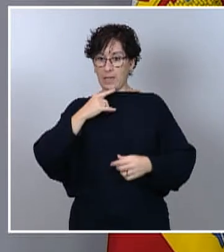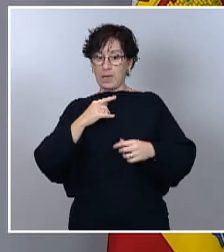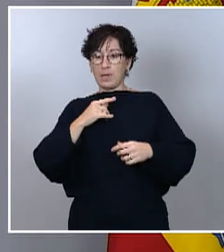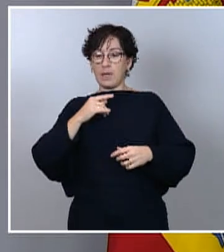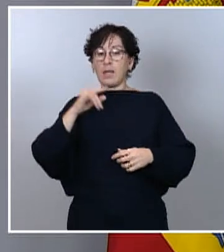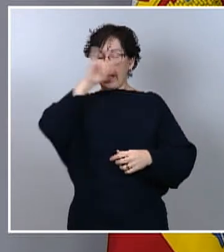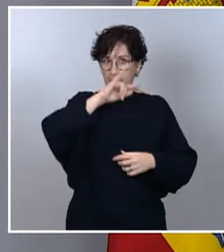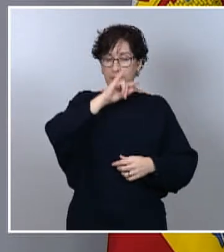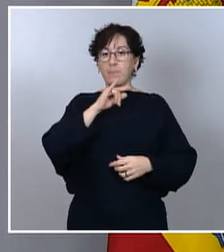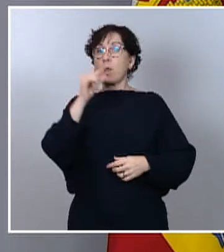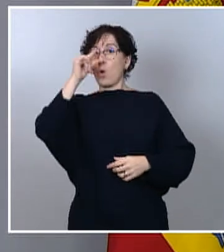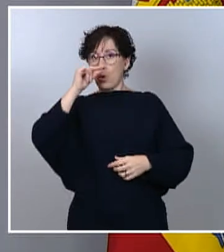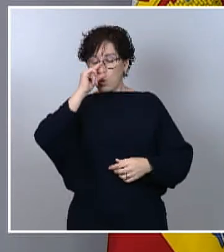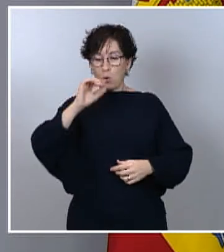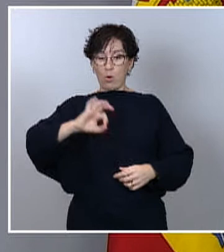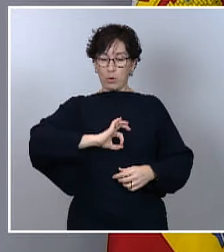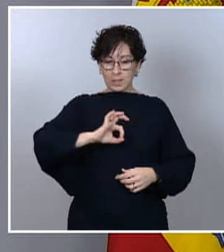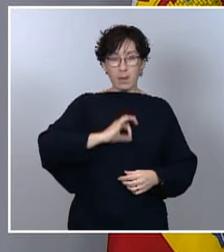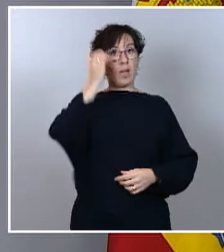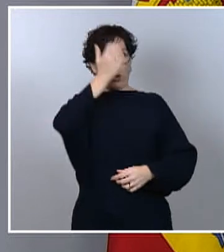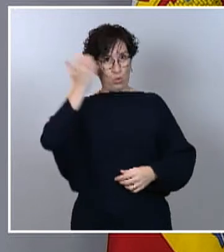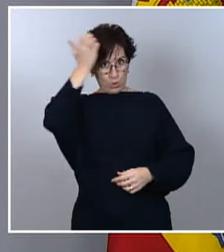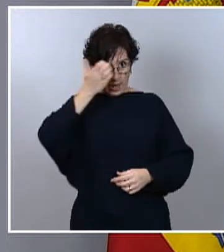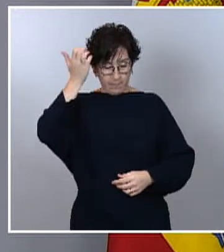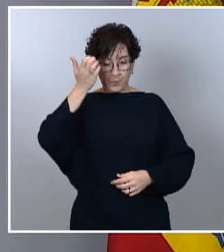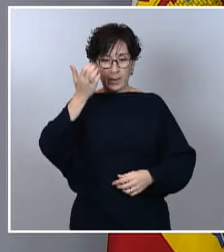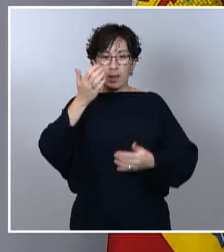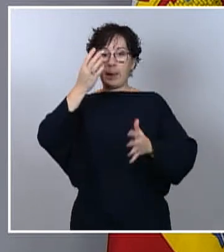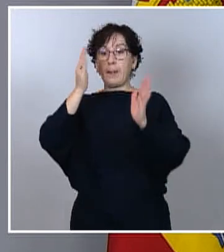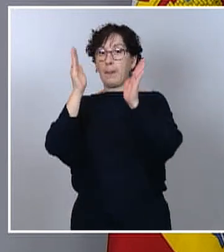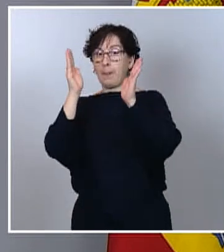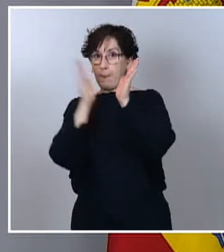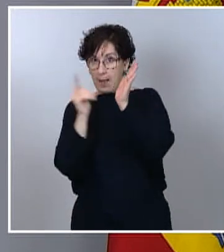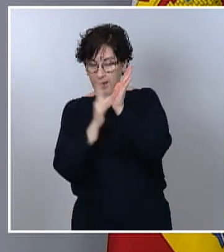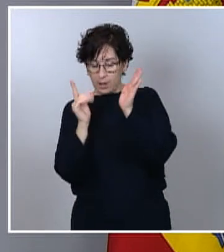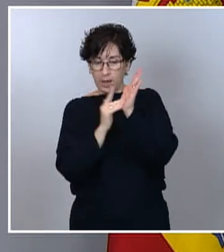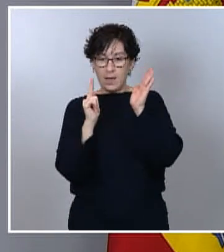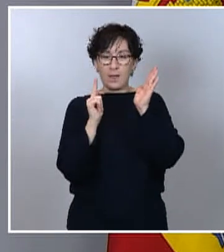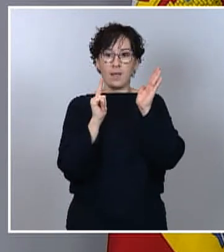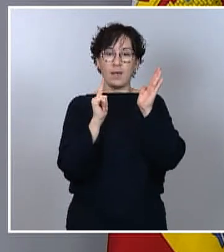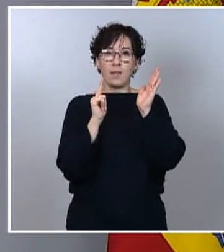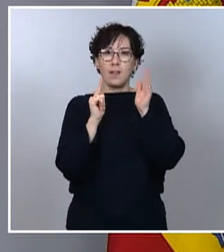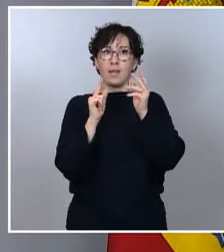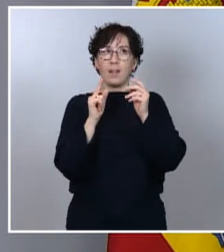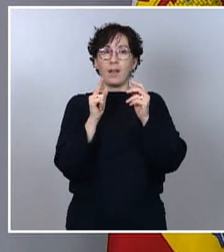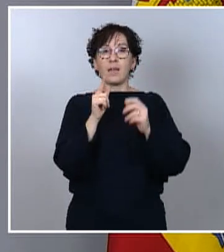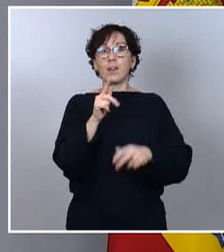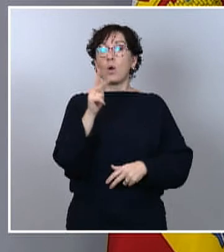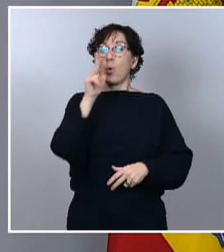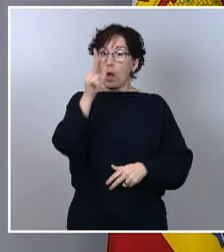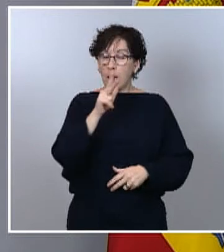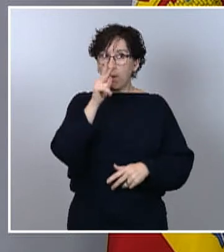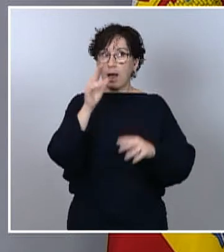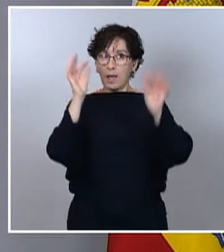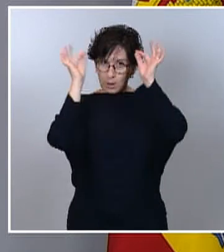Lugo, Pontevedra y La Coruña, Valencia dentro de la Comunidad Valenciana y las provincias de Huelva y de Córdoba en